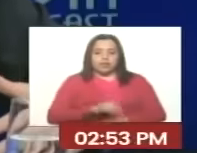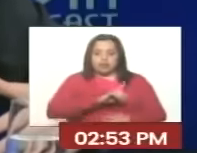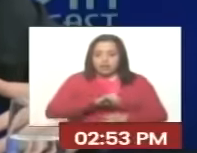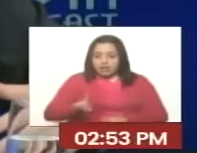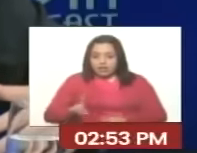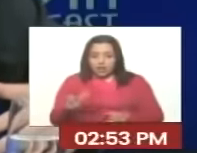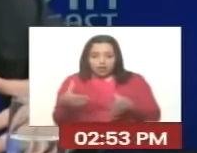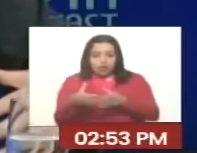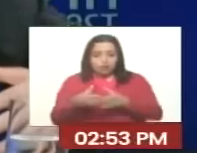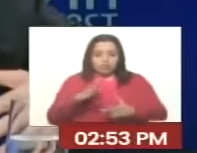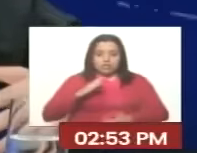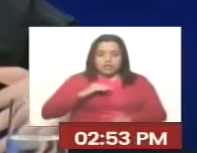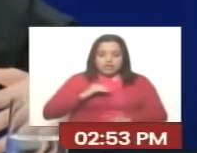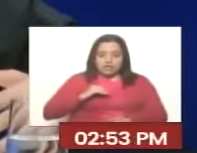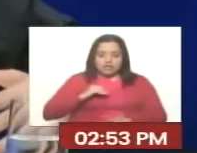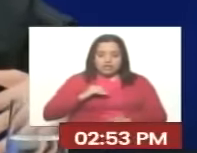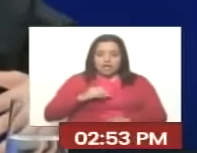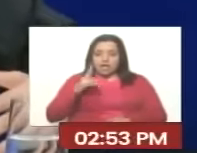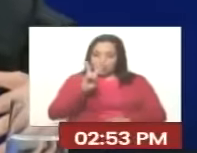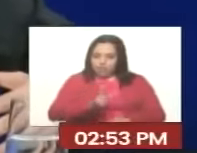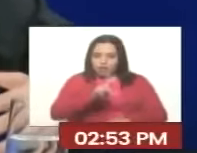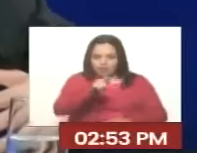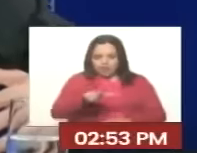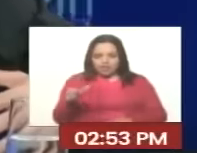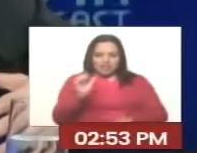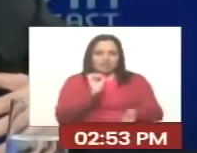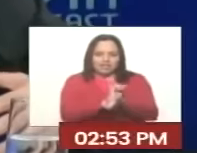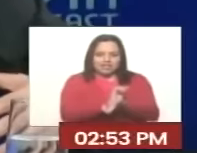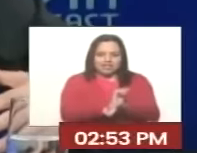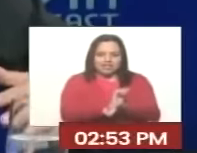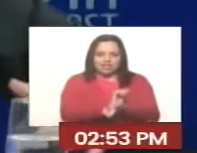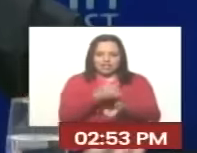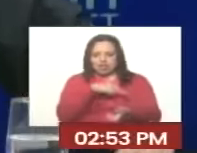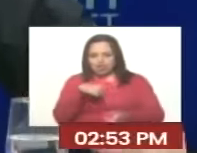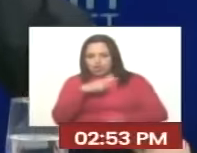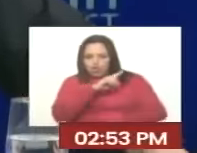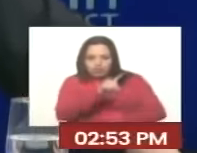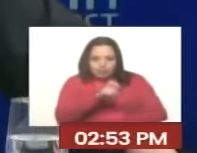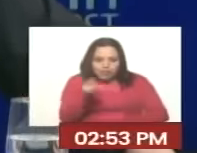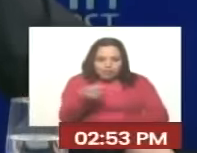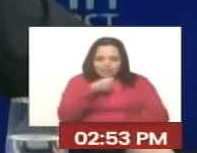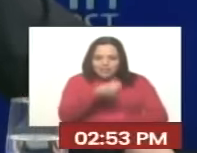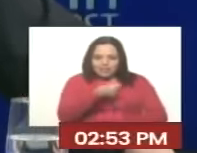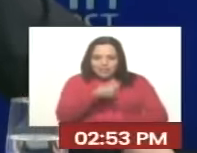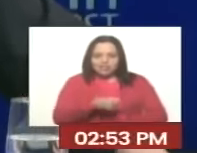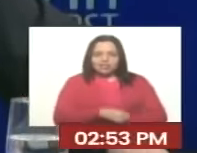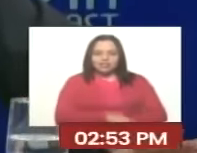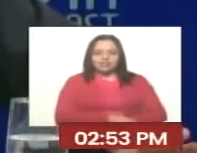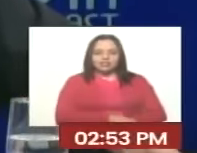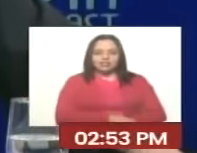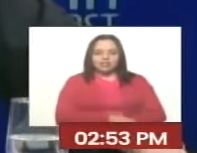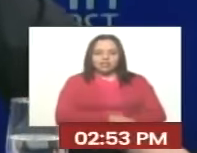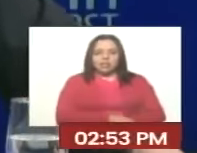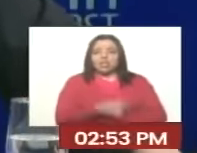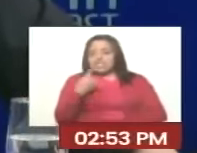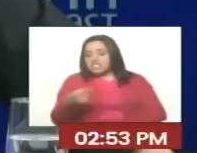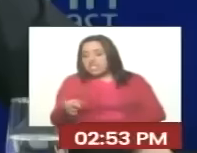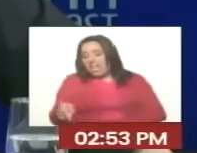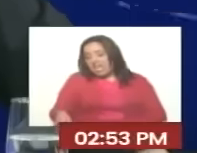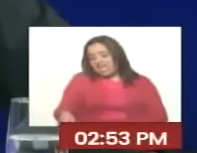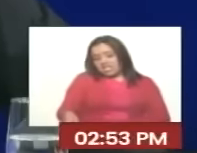la delegación del 6CPC, que están los 2 funcionarios presos que nosotros entrevistamos, cuando llegan, dicen, oye, mira,